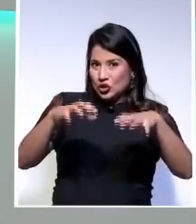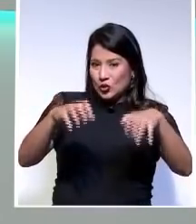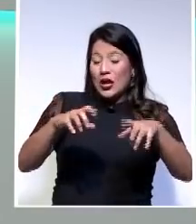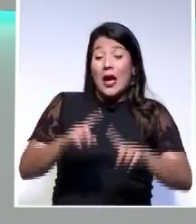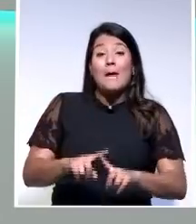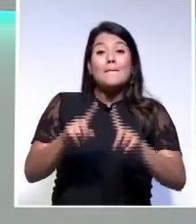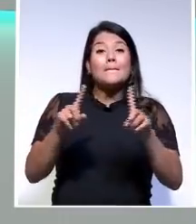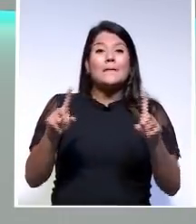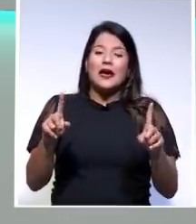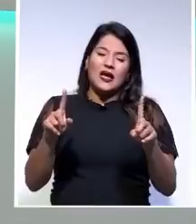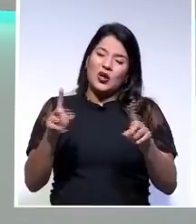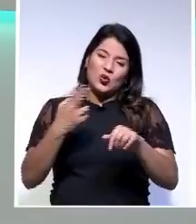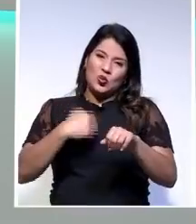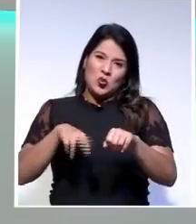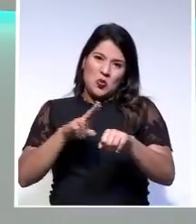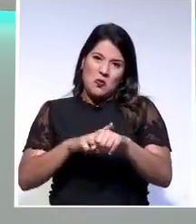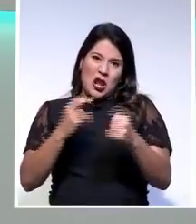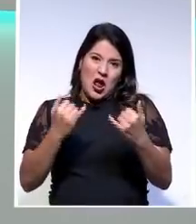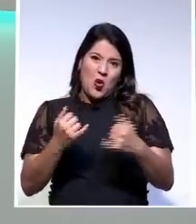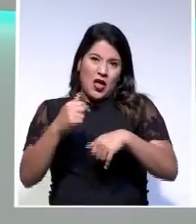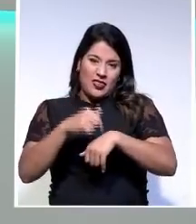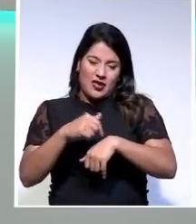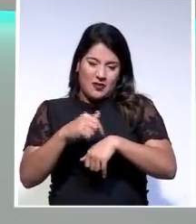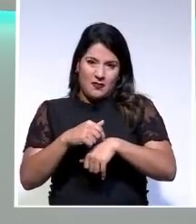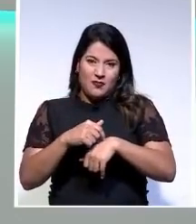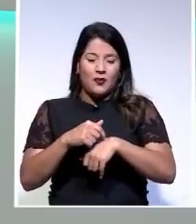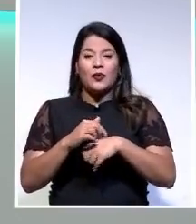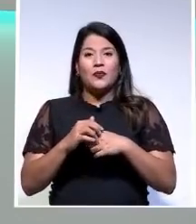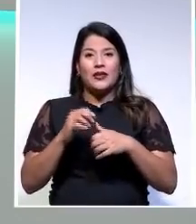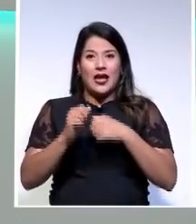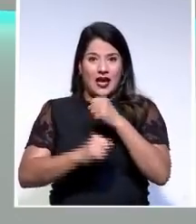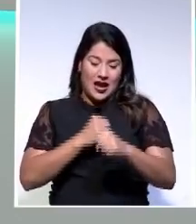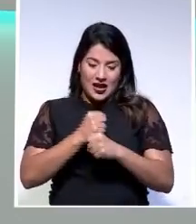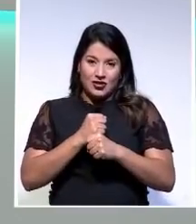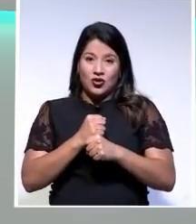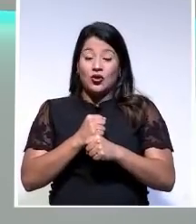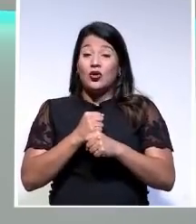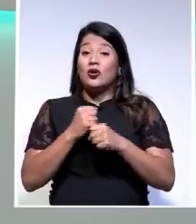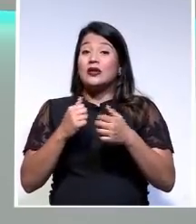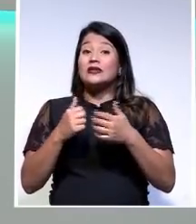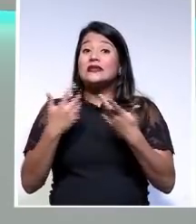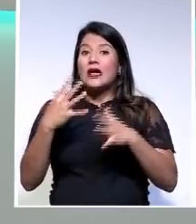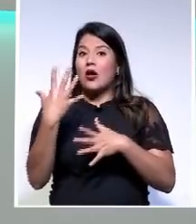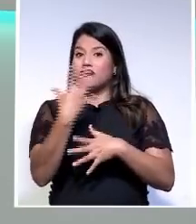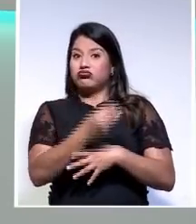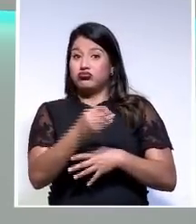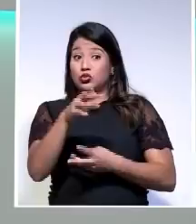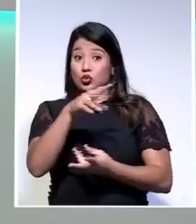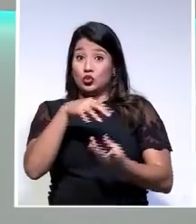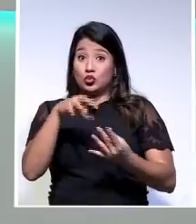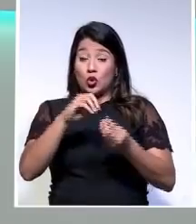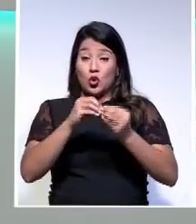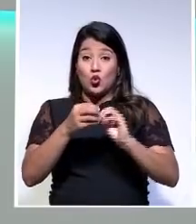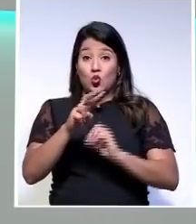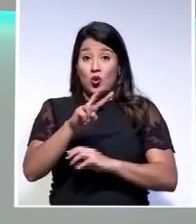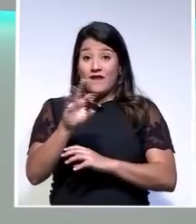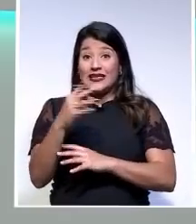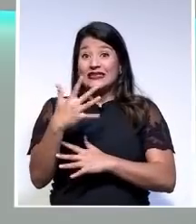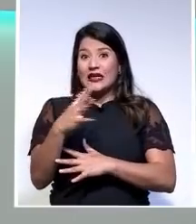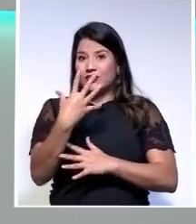típicas de esta época durante la semana, luego de que pasara la onda tropical número